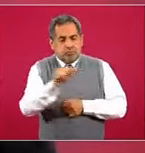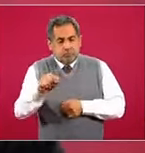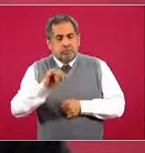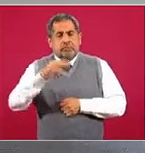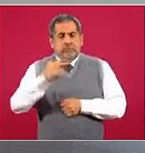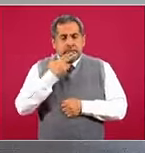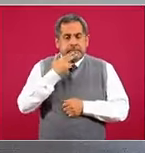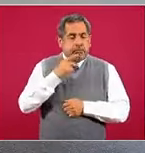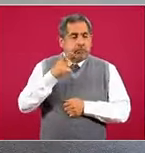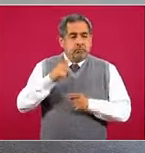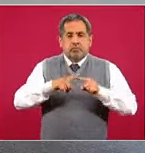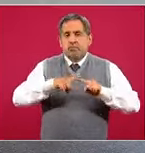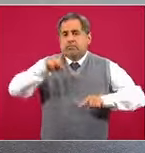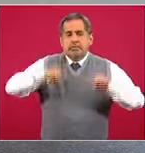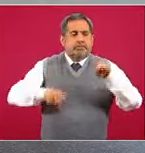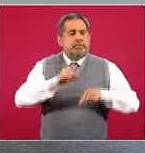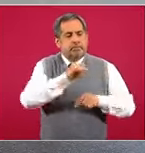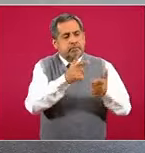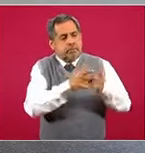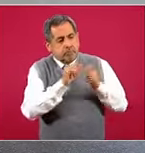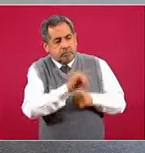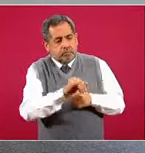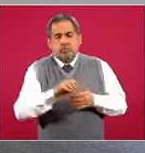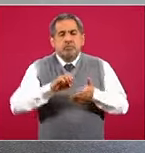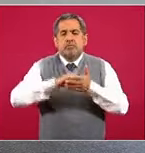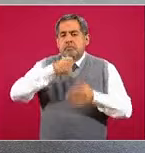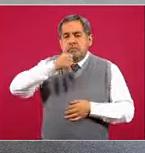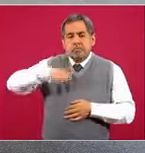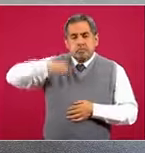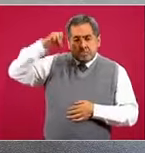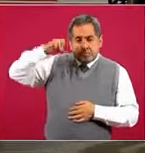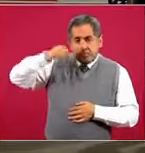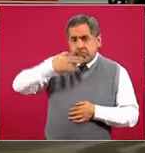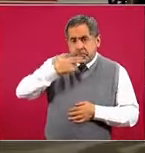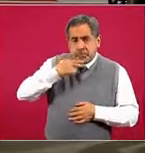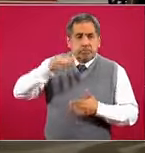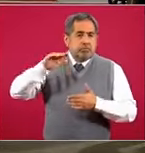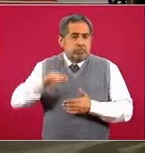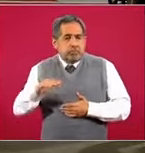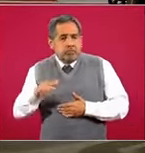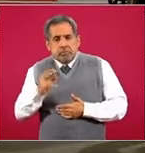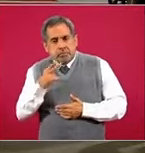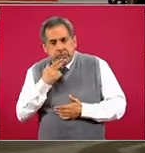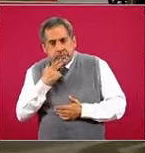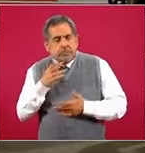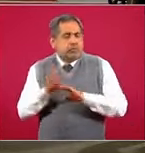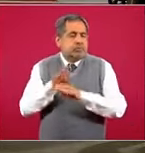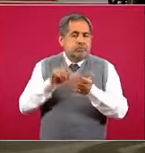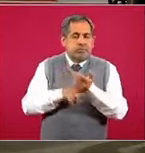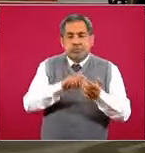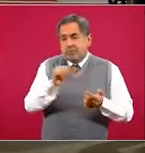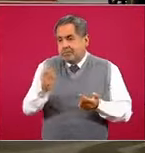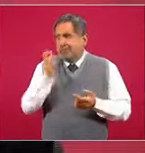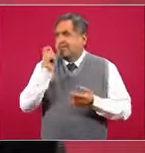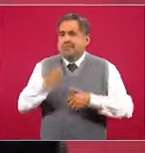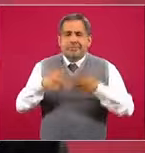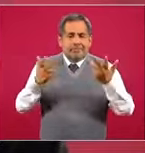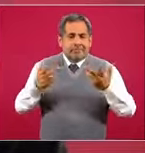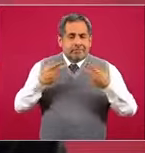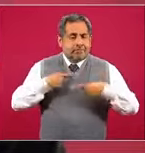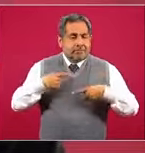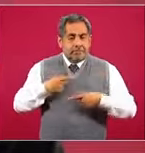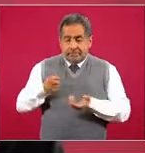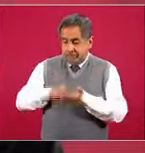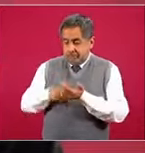identificada, o si hay una variación entre, por ejemplo, las edades, o si hay una variación de esta efectividad en relación a las personas con factores